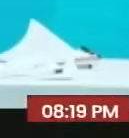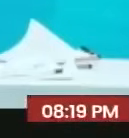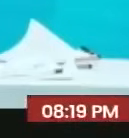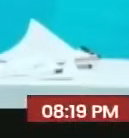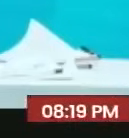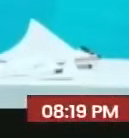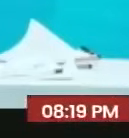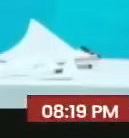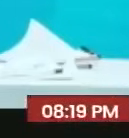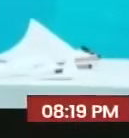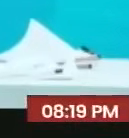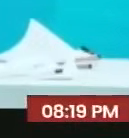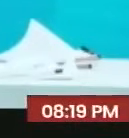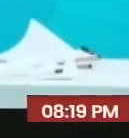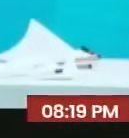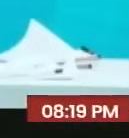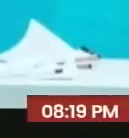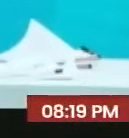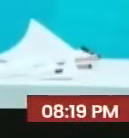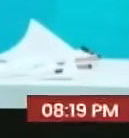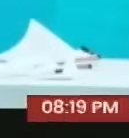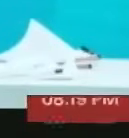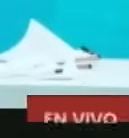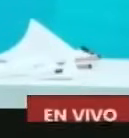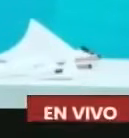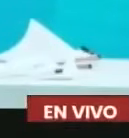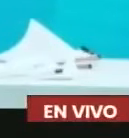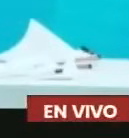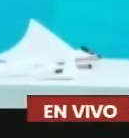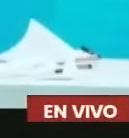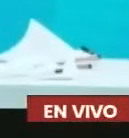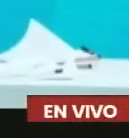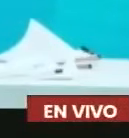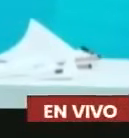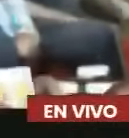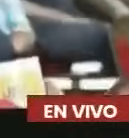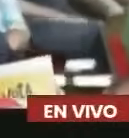los movimientos comunales, los movimientos